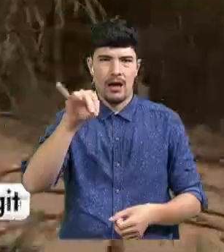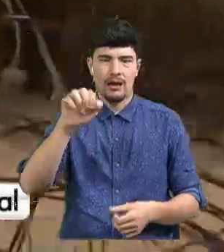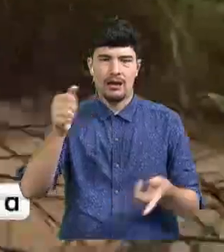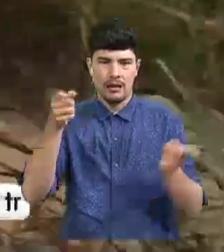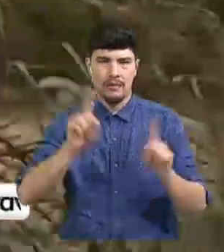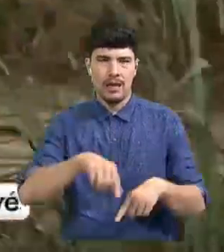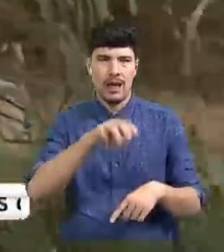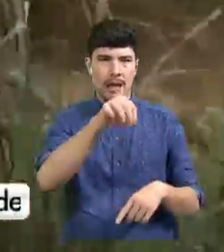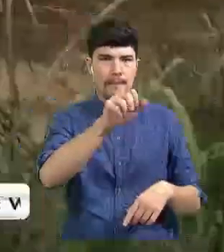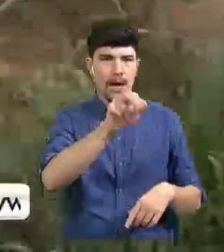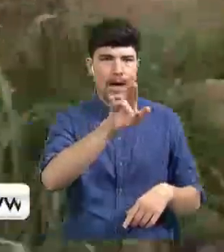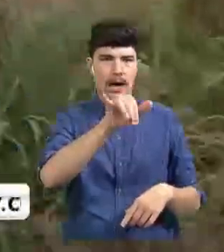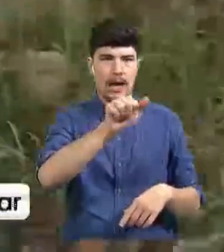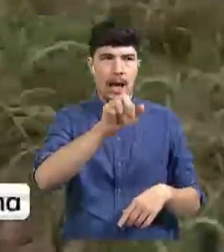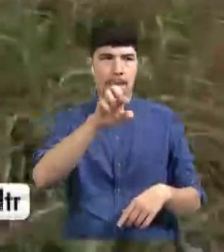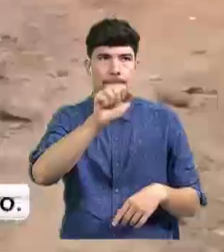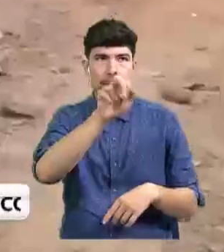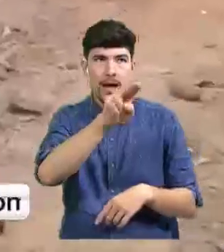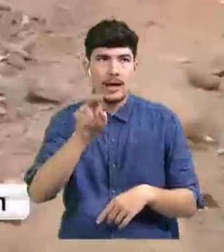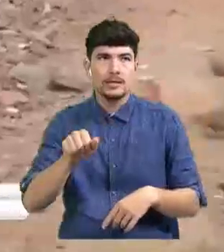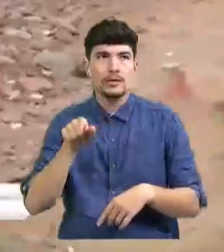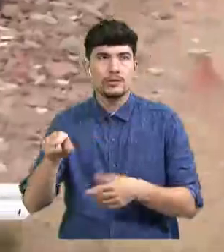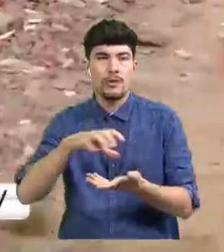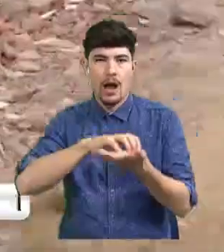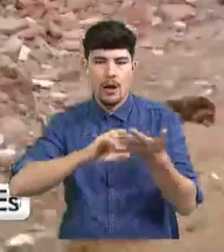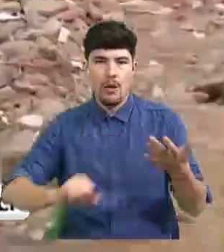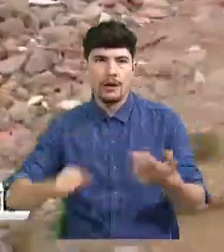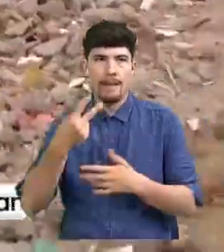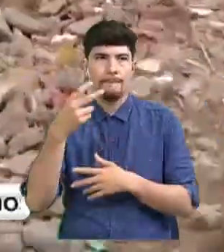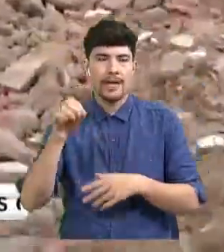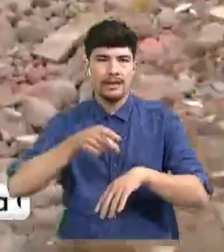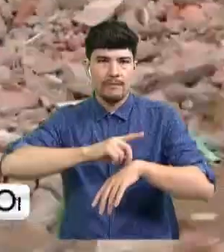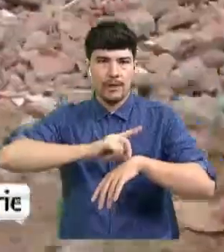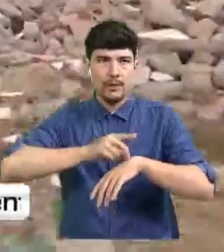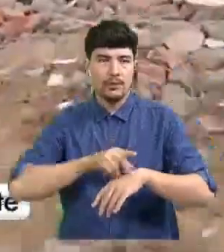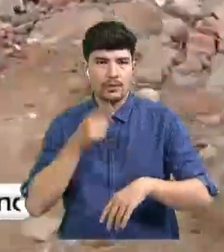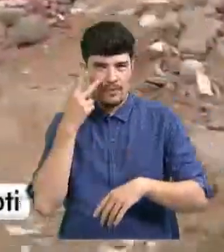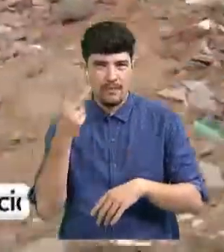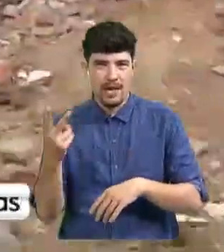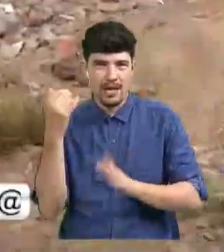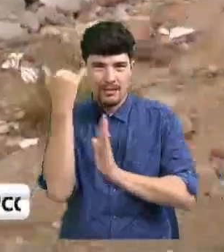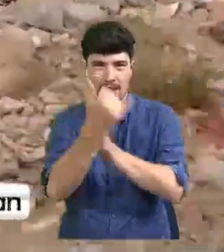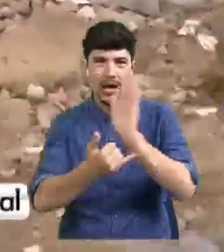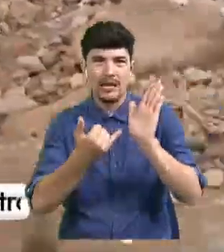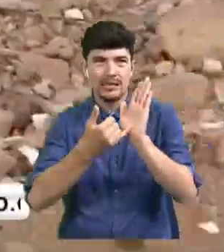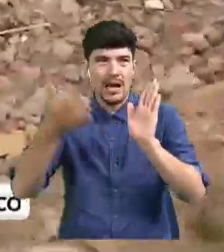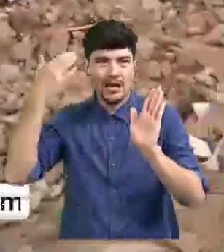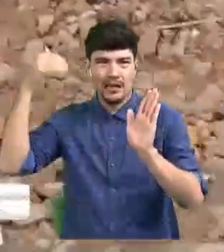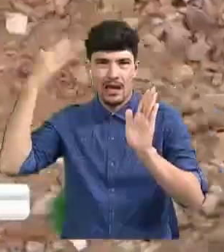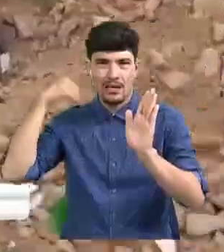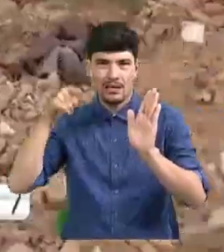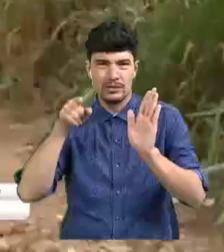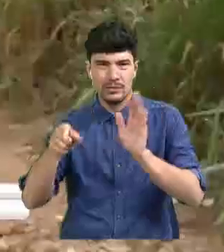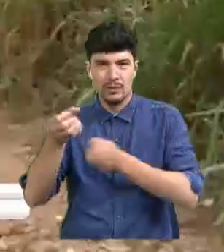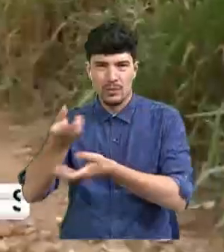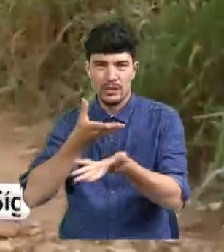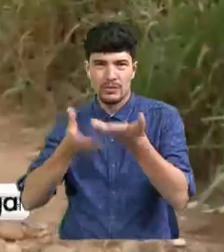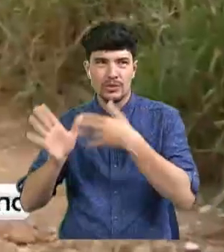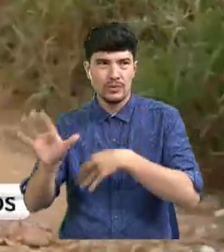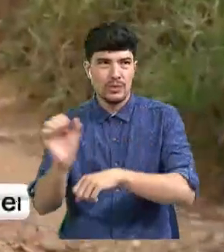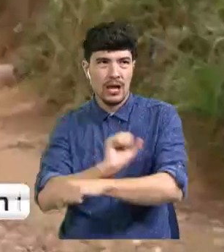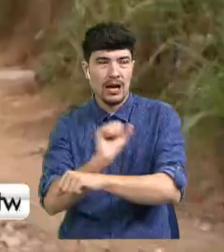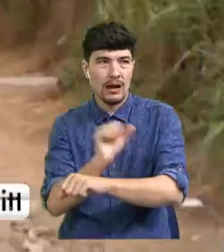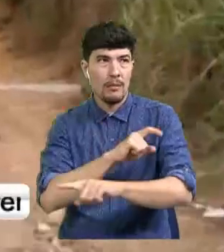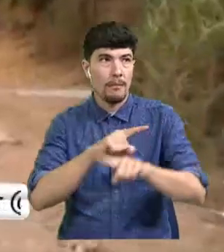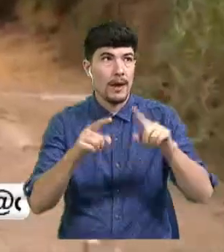que va a poder ahorrar más de 20 minutos. Ahí están viendo ustedes las imágenes. Esa era la condición en la que se encontraba la vía.